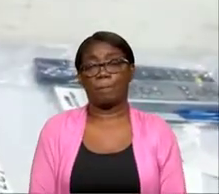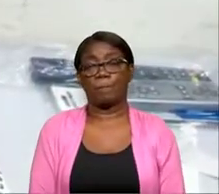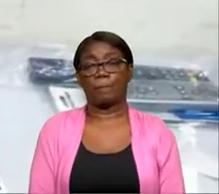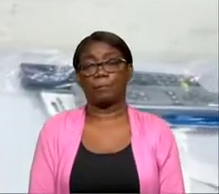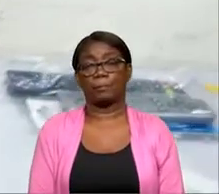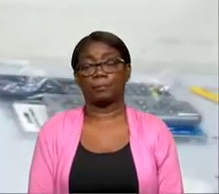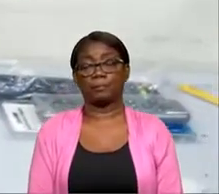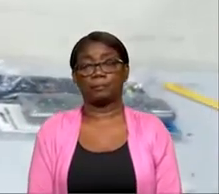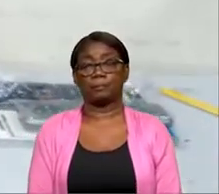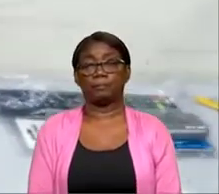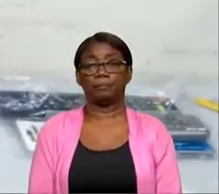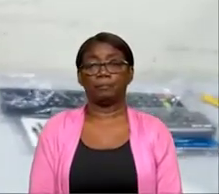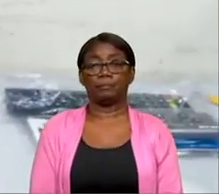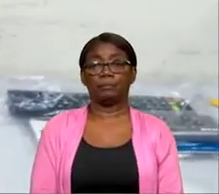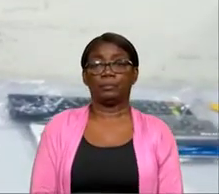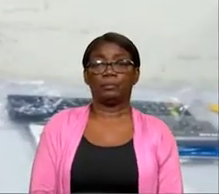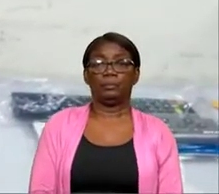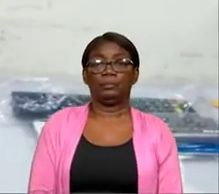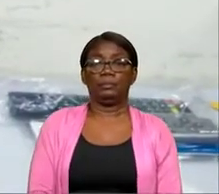Colocarlo por acá.